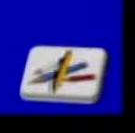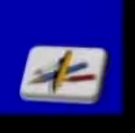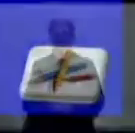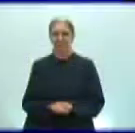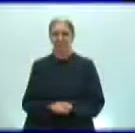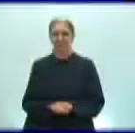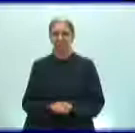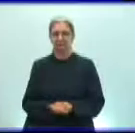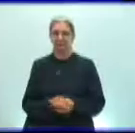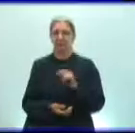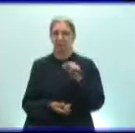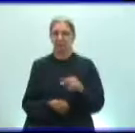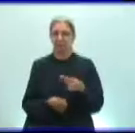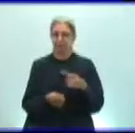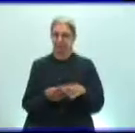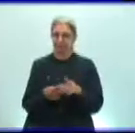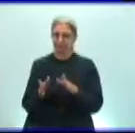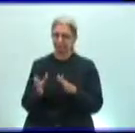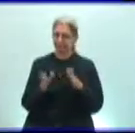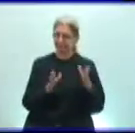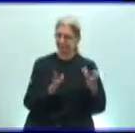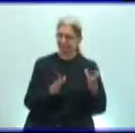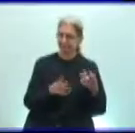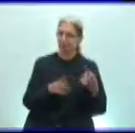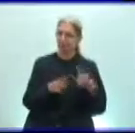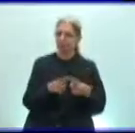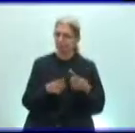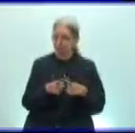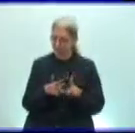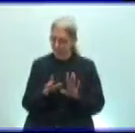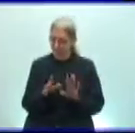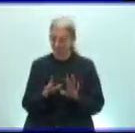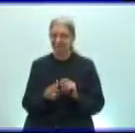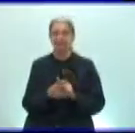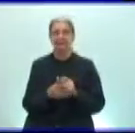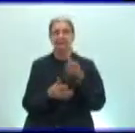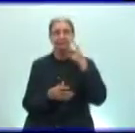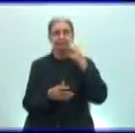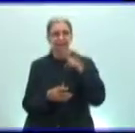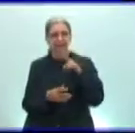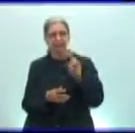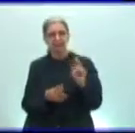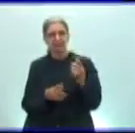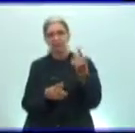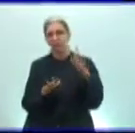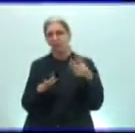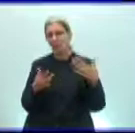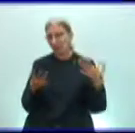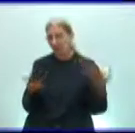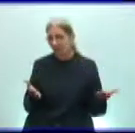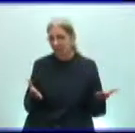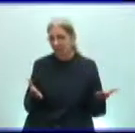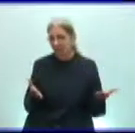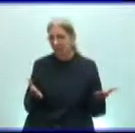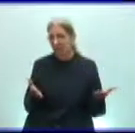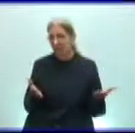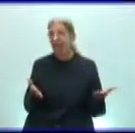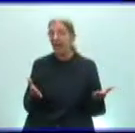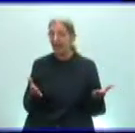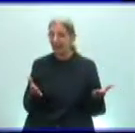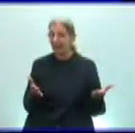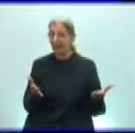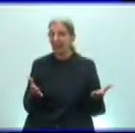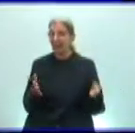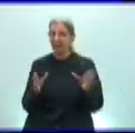Veamos el siguiente ejercicio. Observen este ejercicio. Primer paso que es, sería igual